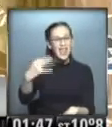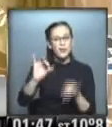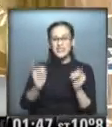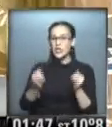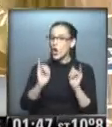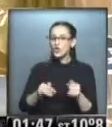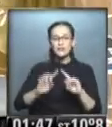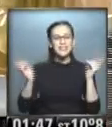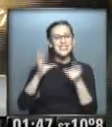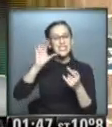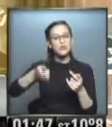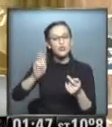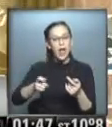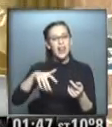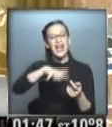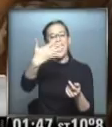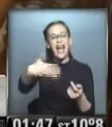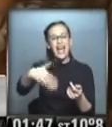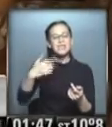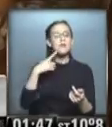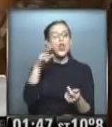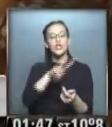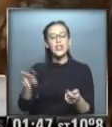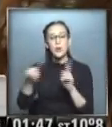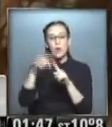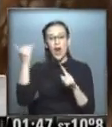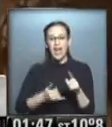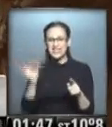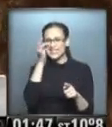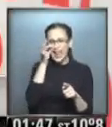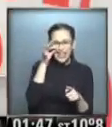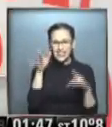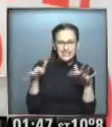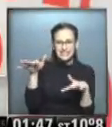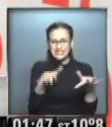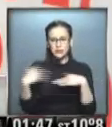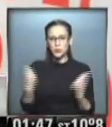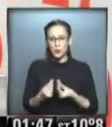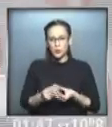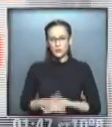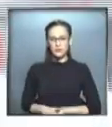tribunales ubicados en la Valle al 1200 por presencia de roedores en el edificio.